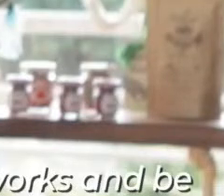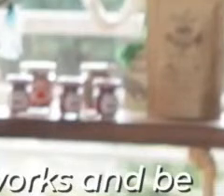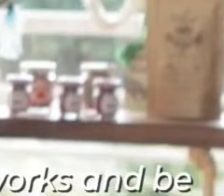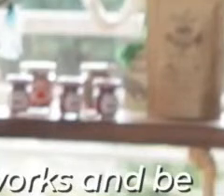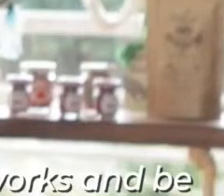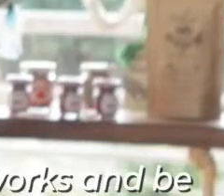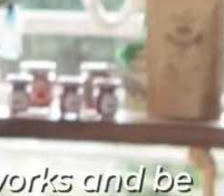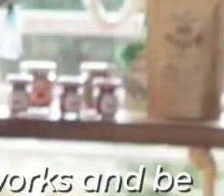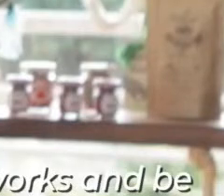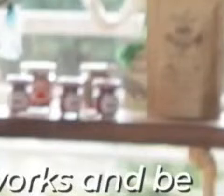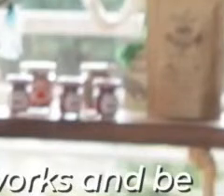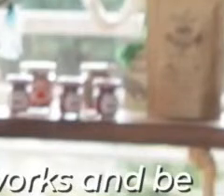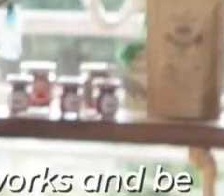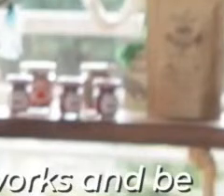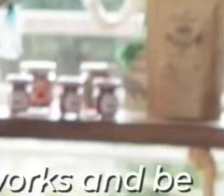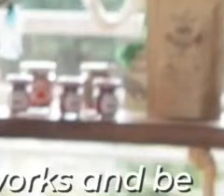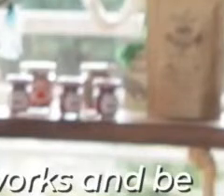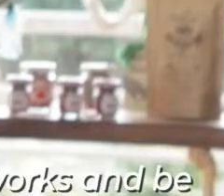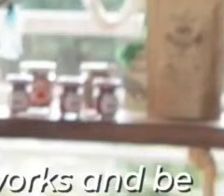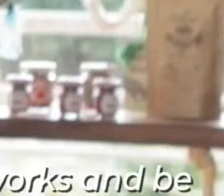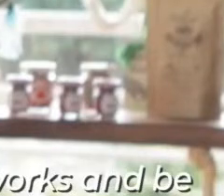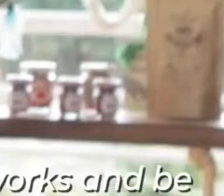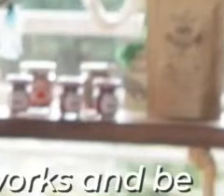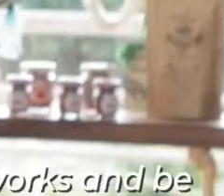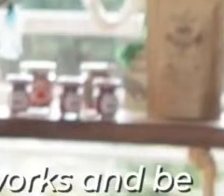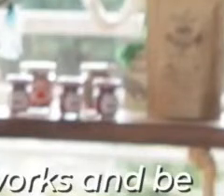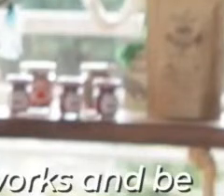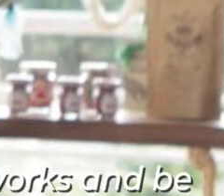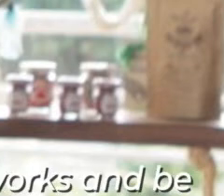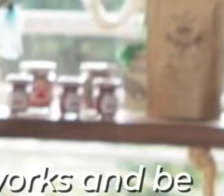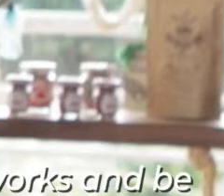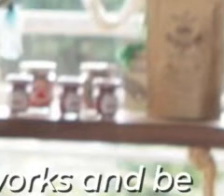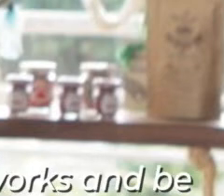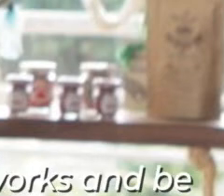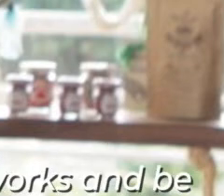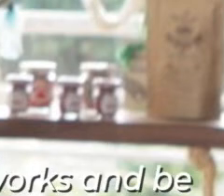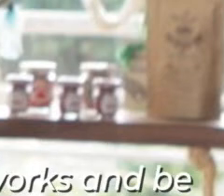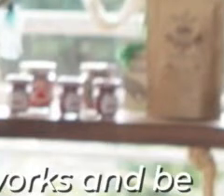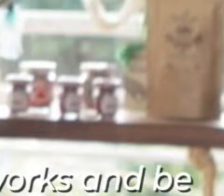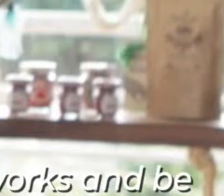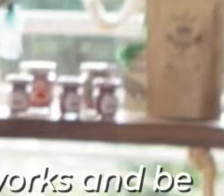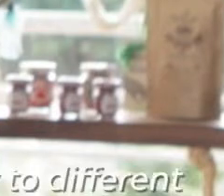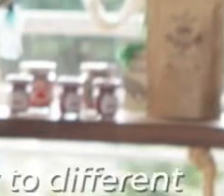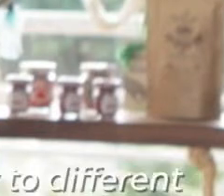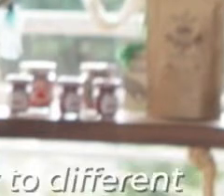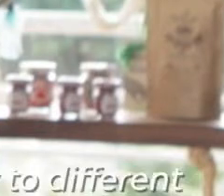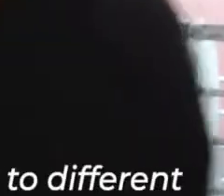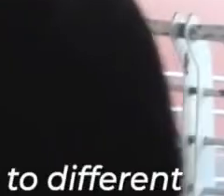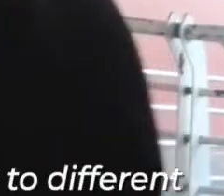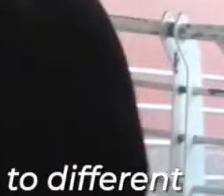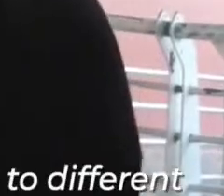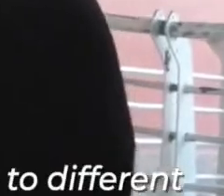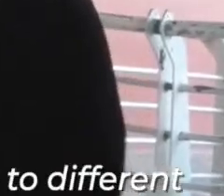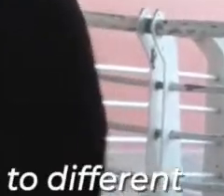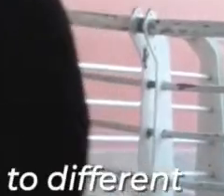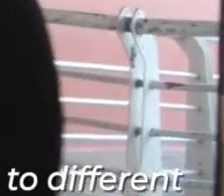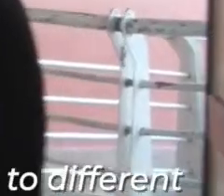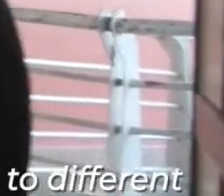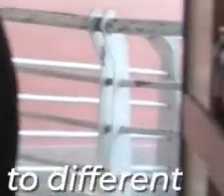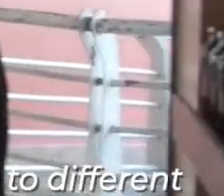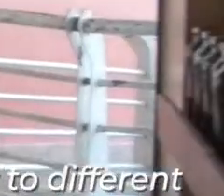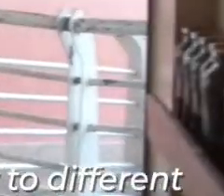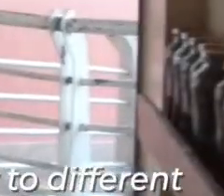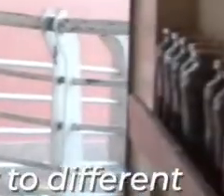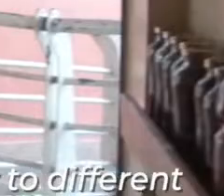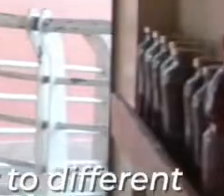redes sociales, pero también poder llegar a contar con una página web propia que nos permita también comercializar